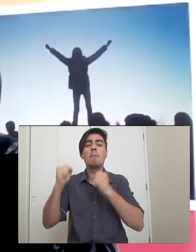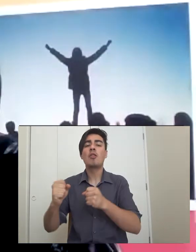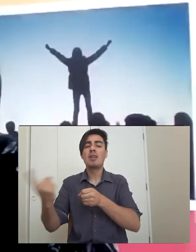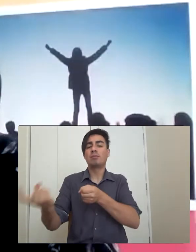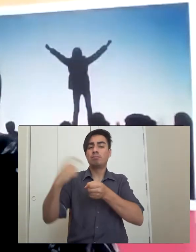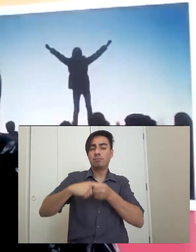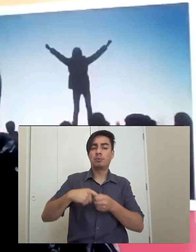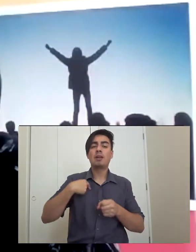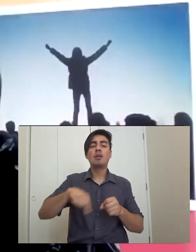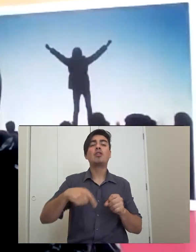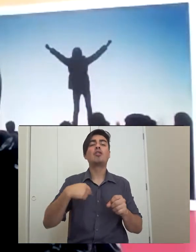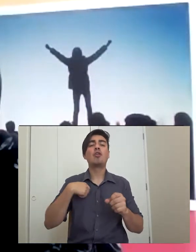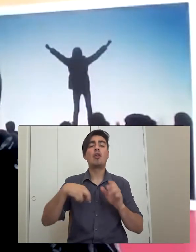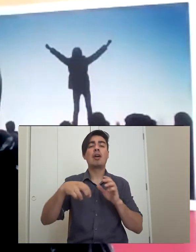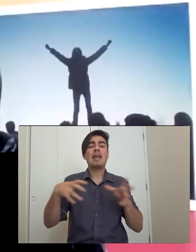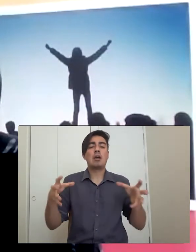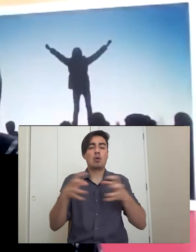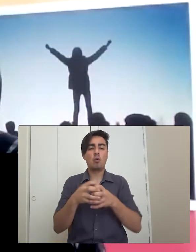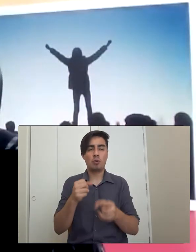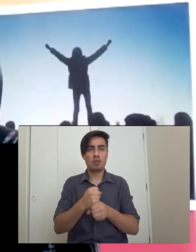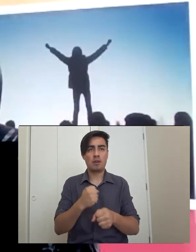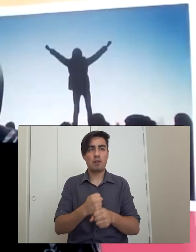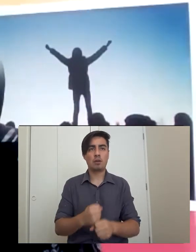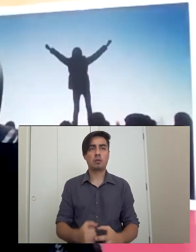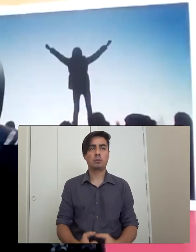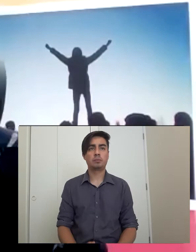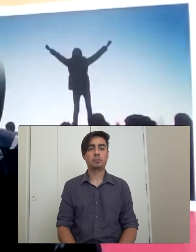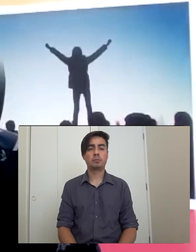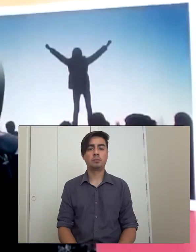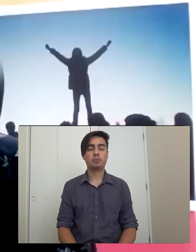iniciativa realmente.